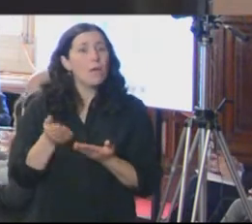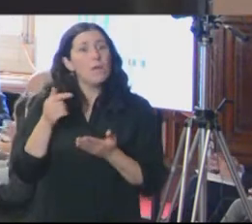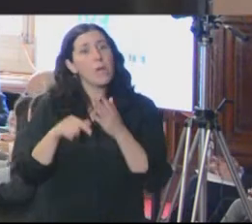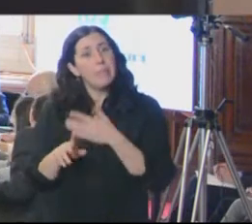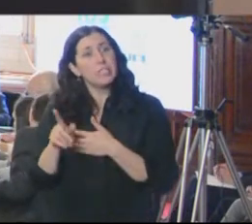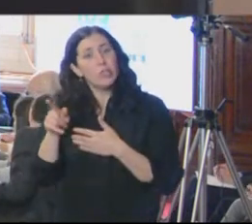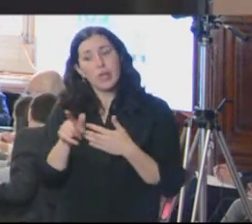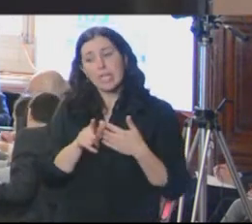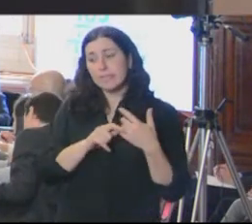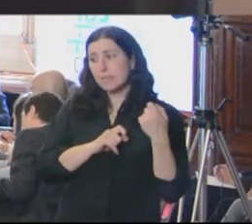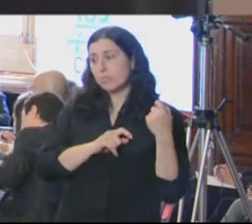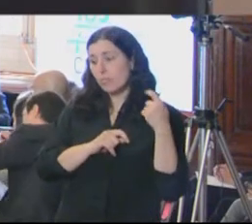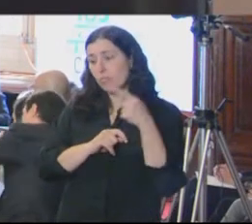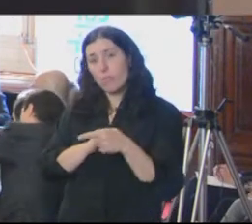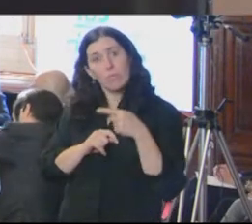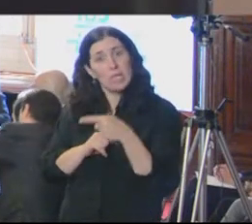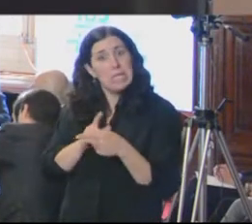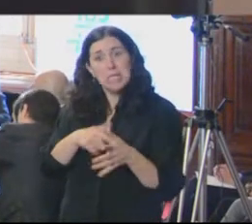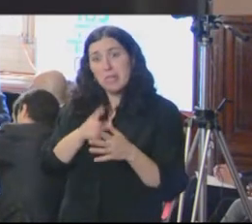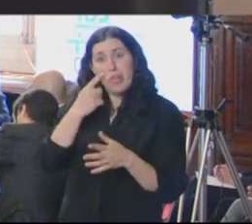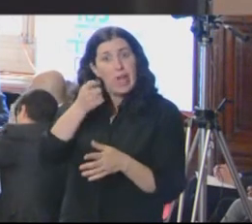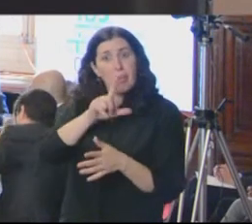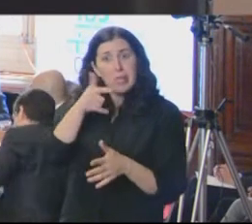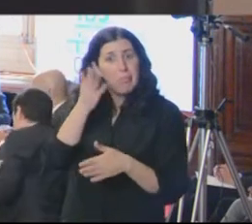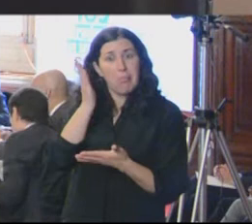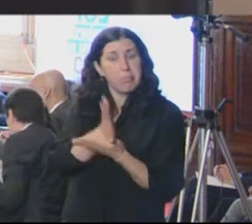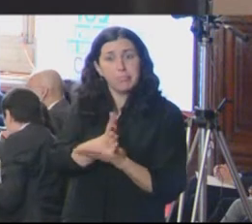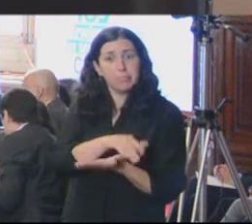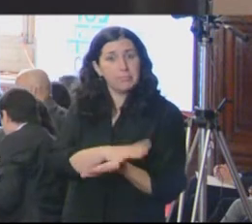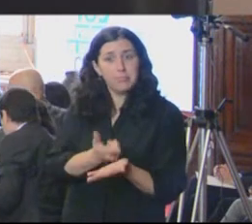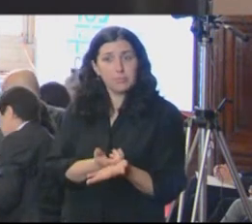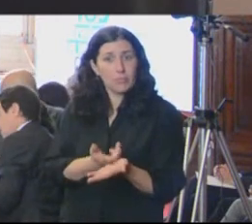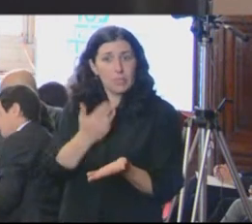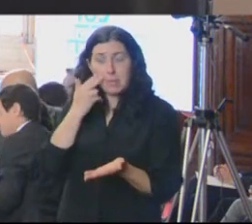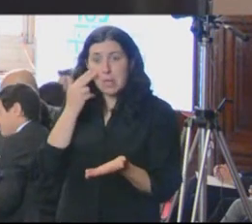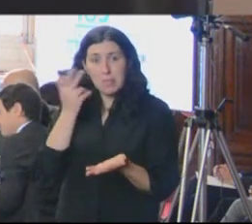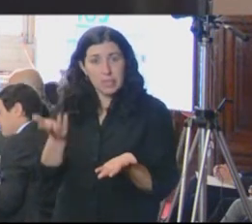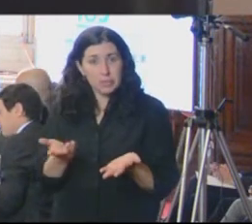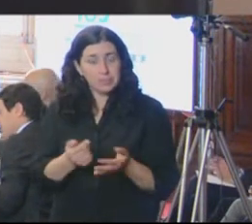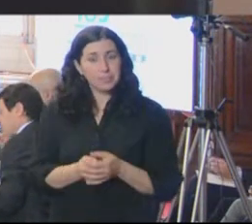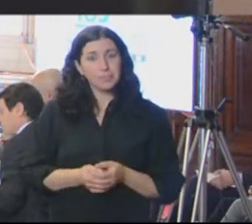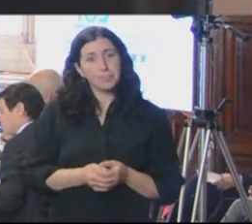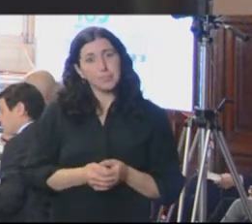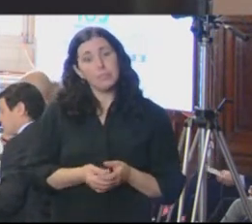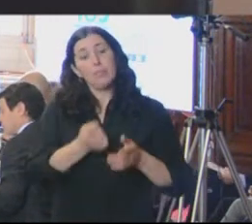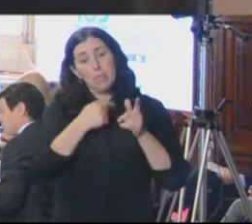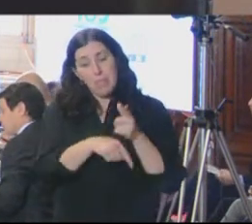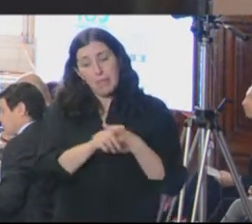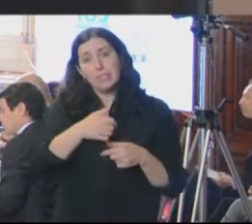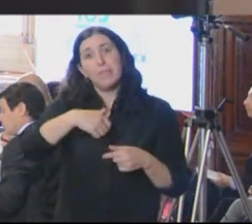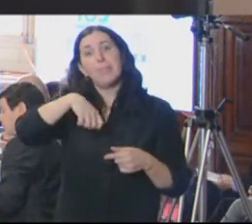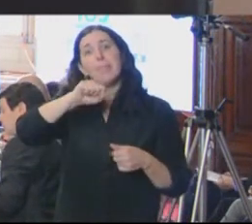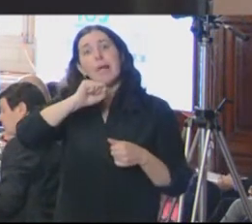agreden no advierten que pueden quedar una probabilidad en la impunidad. De ahí que